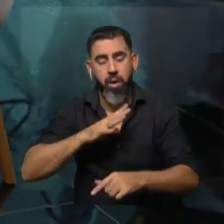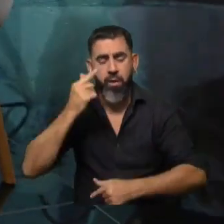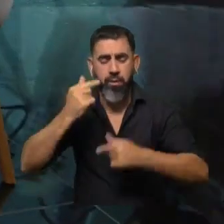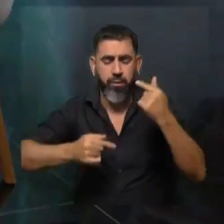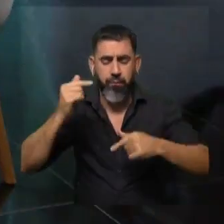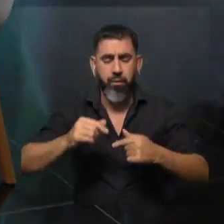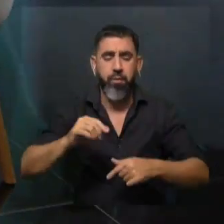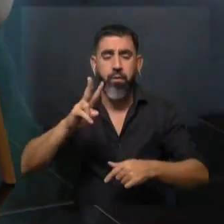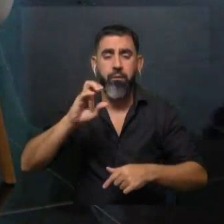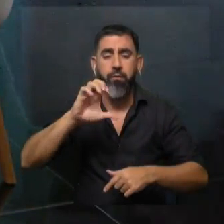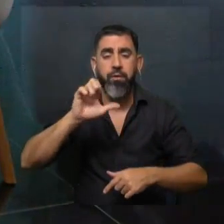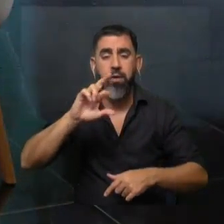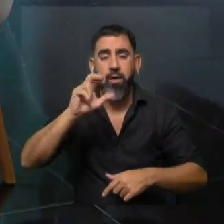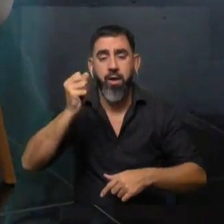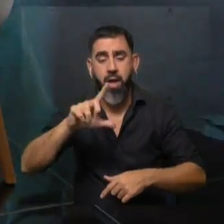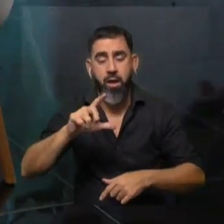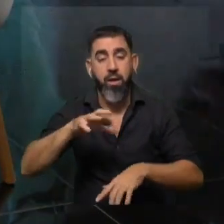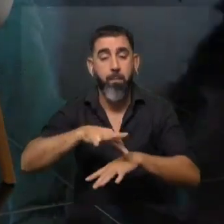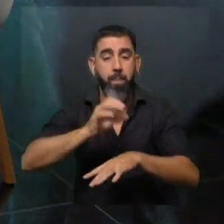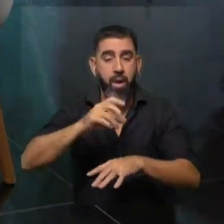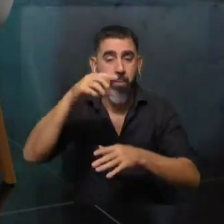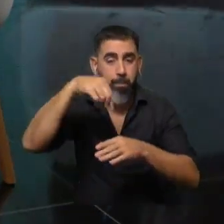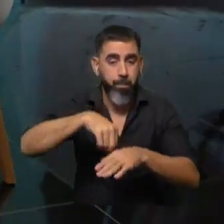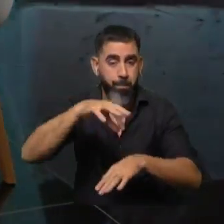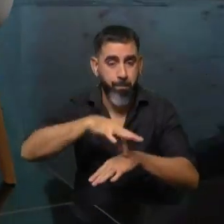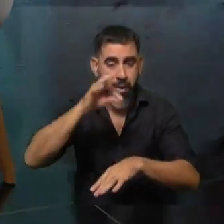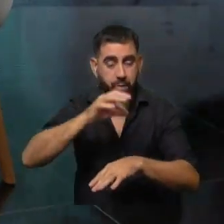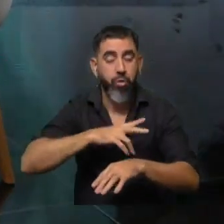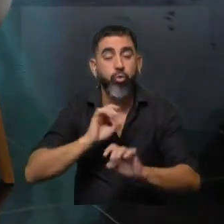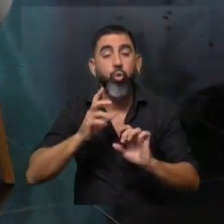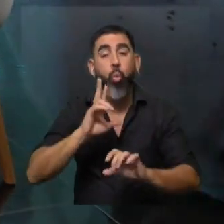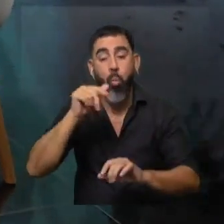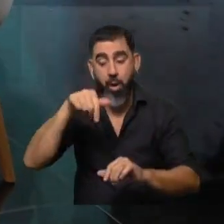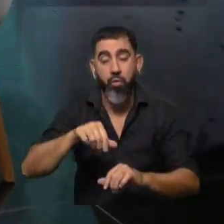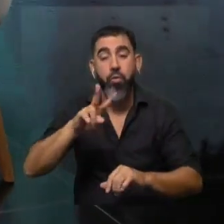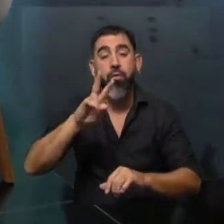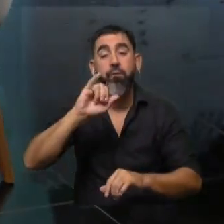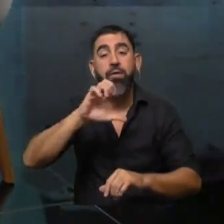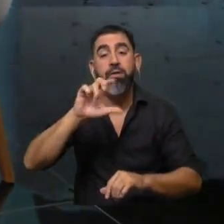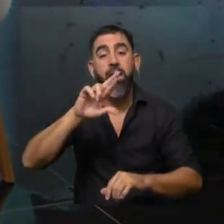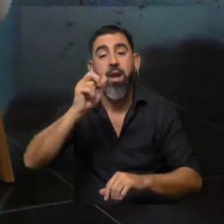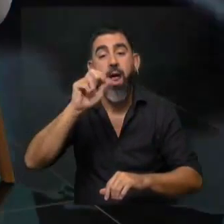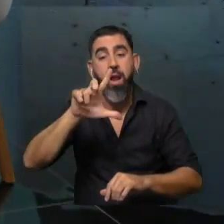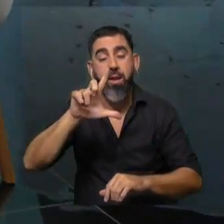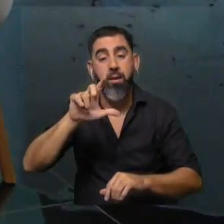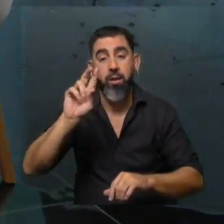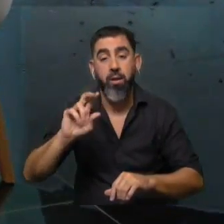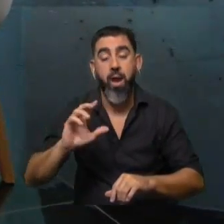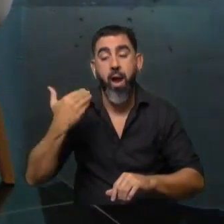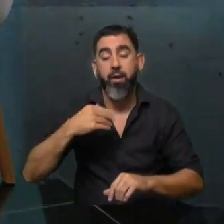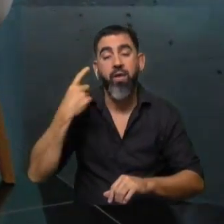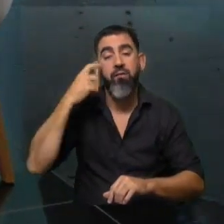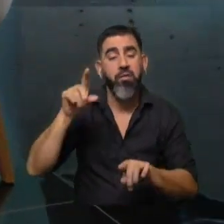visceral, la cutánea y la mucocutánea. Nosotros solo tenemos la visceral a nivel humano. Diseñó estas trampas que tienen el